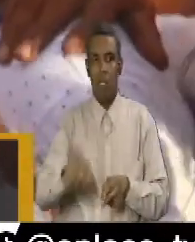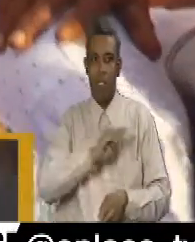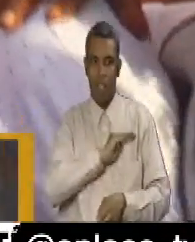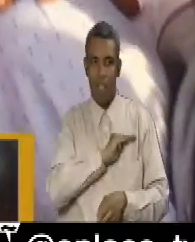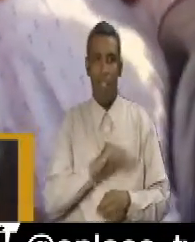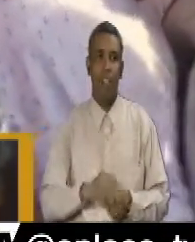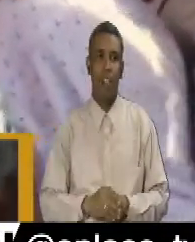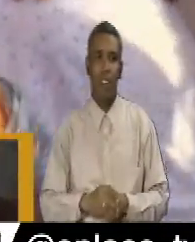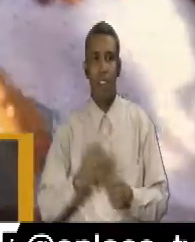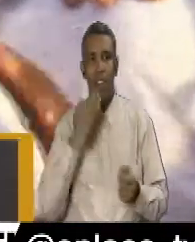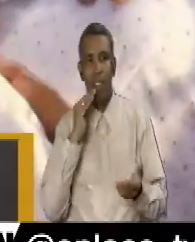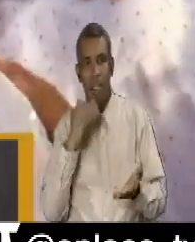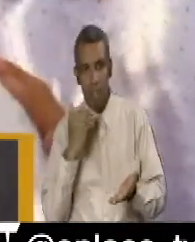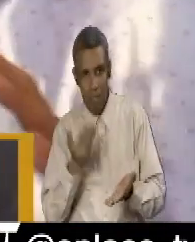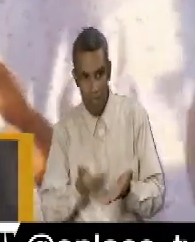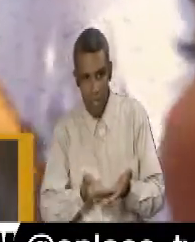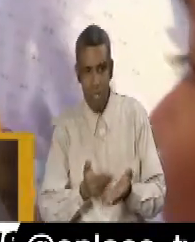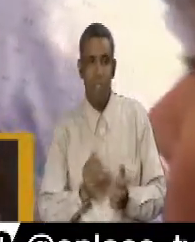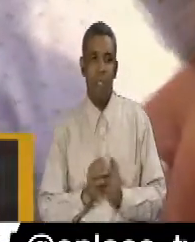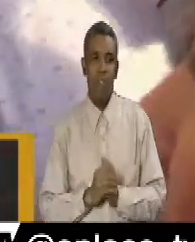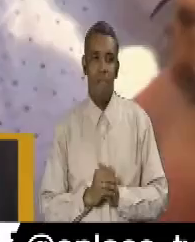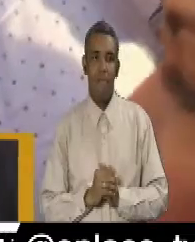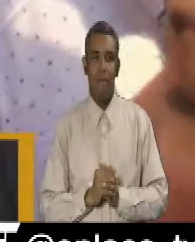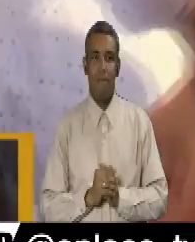A ver, muchas gracias.